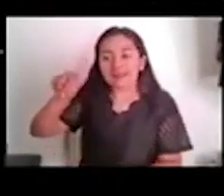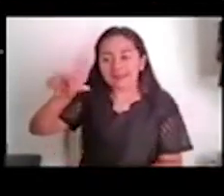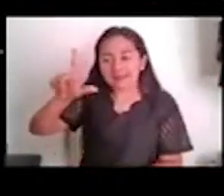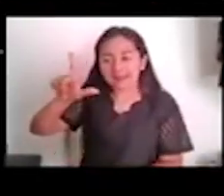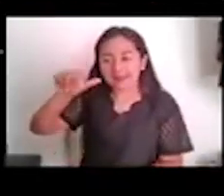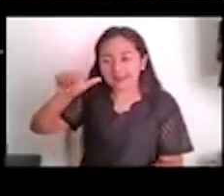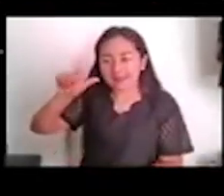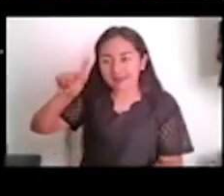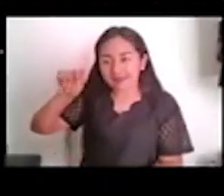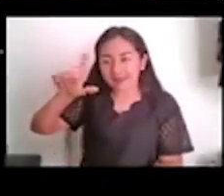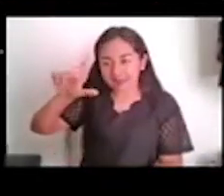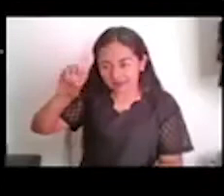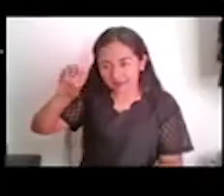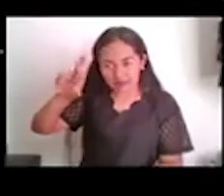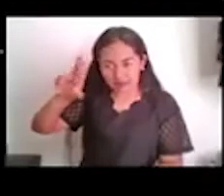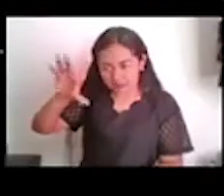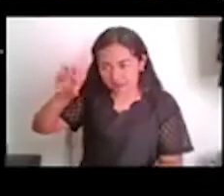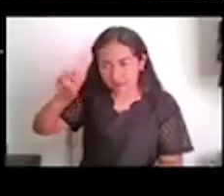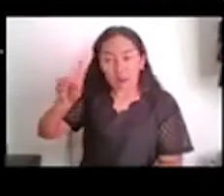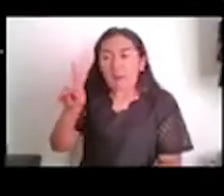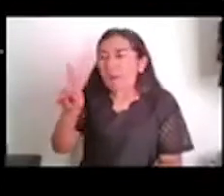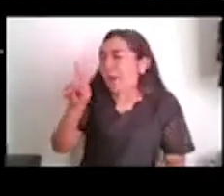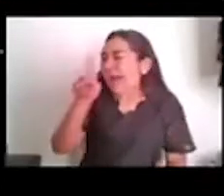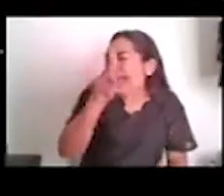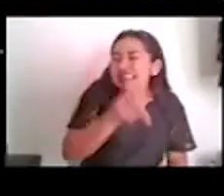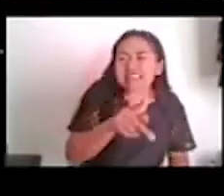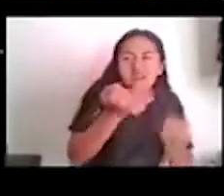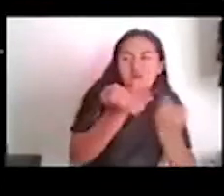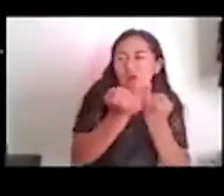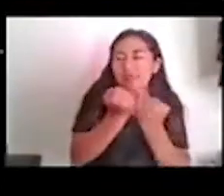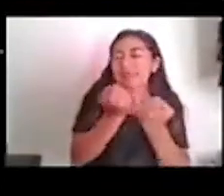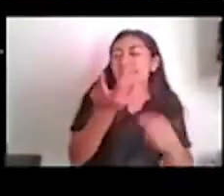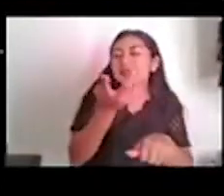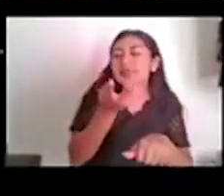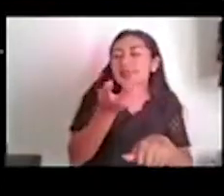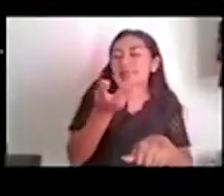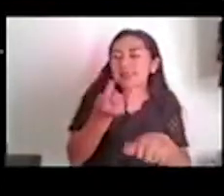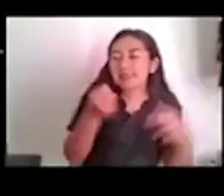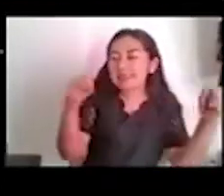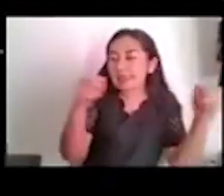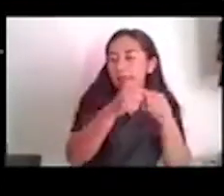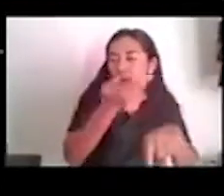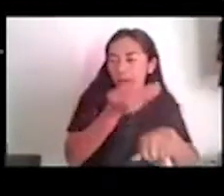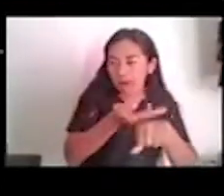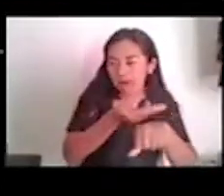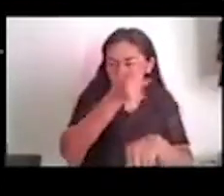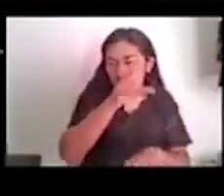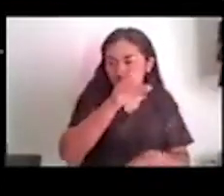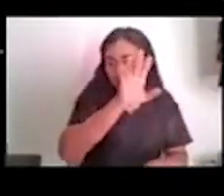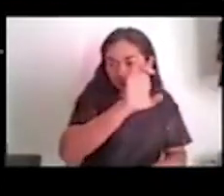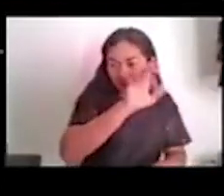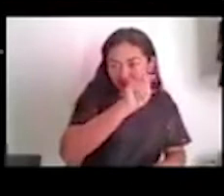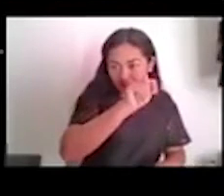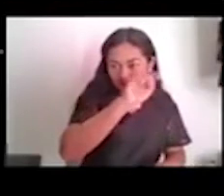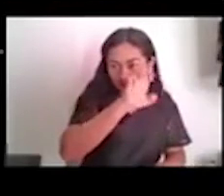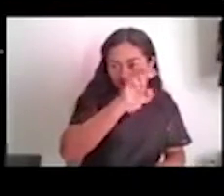de Tenochtitlan. Los dos están excavados, los dos se pueden visitar y los invito a que los recorran.